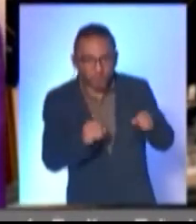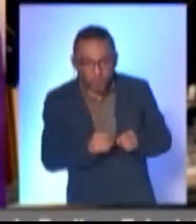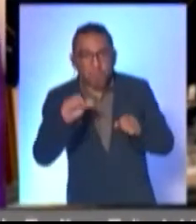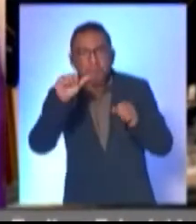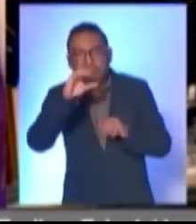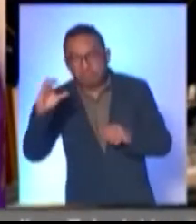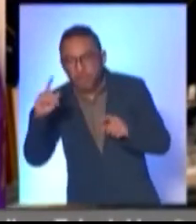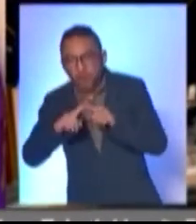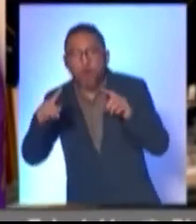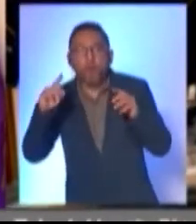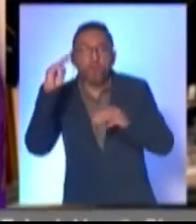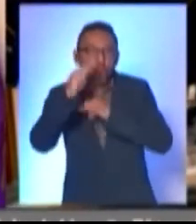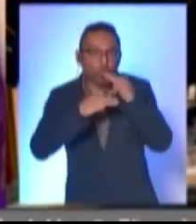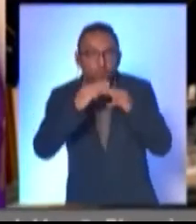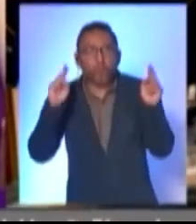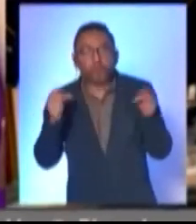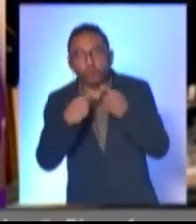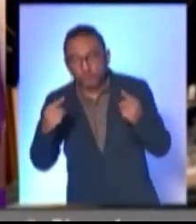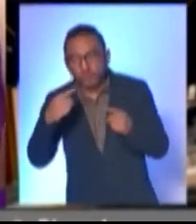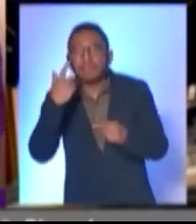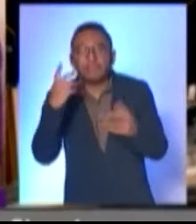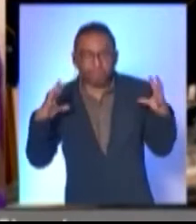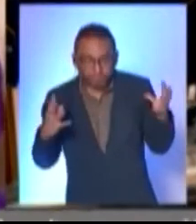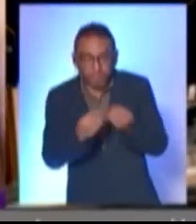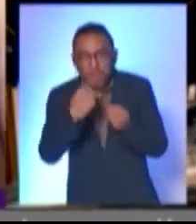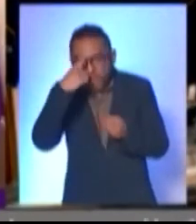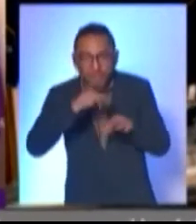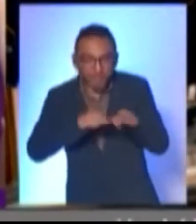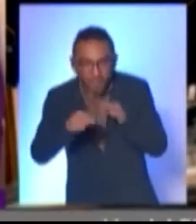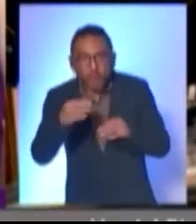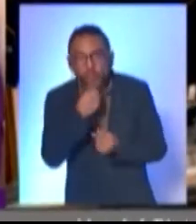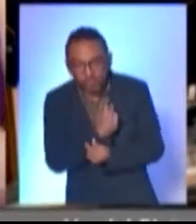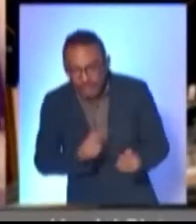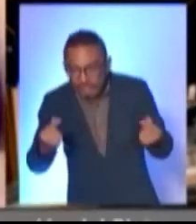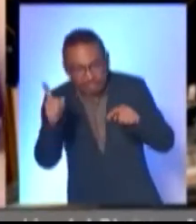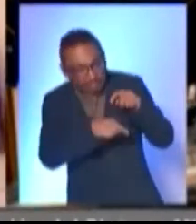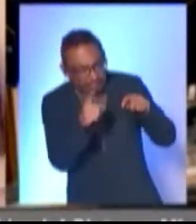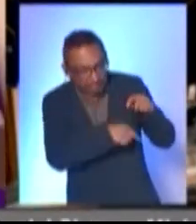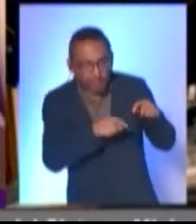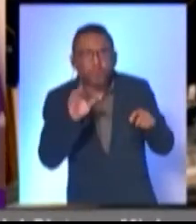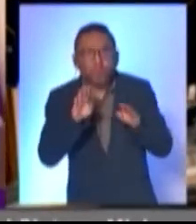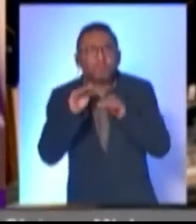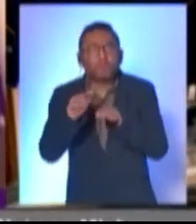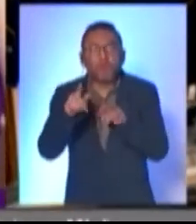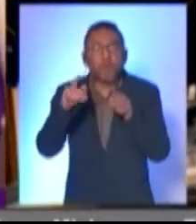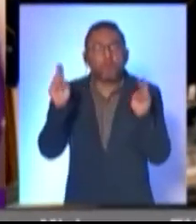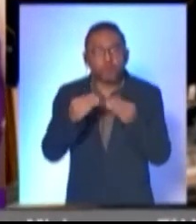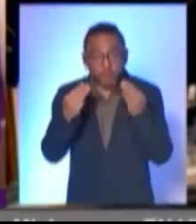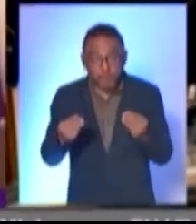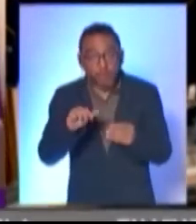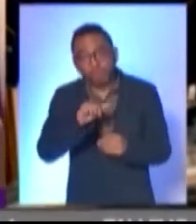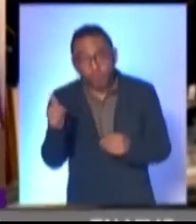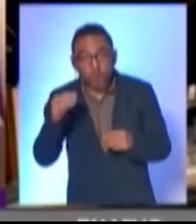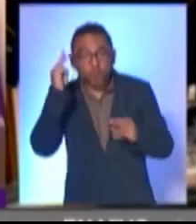todo el mundo se unen para erradicar el trabajo infantil a través de la música. Además, los museos de la capital michoacana